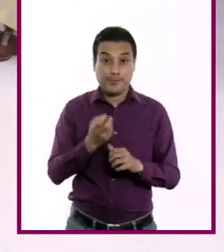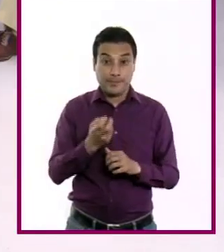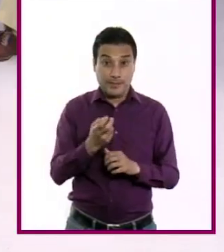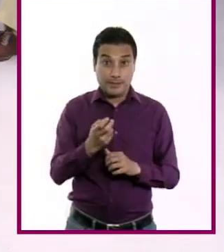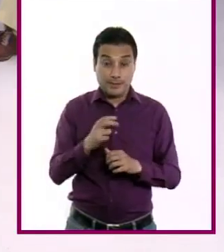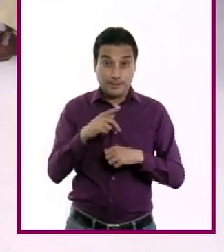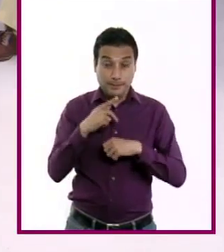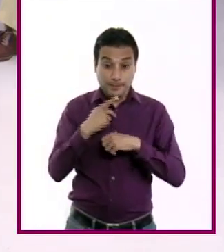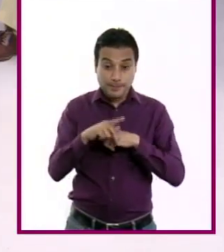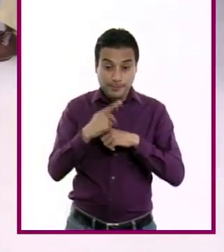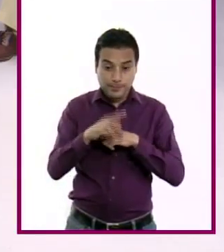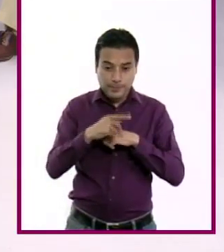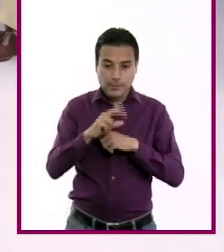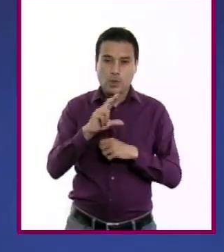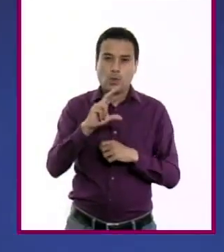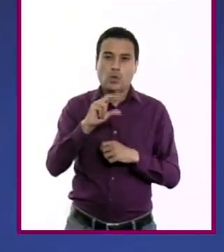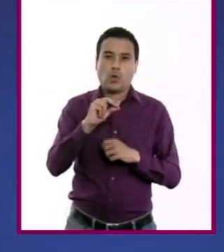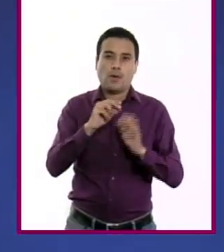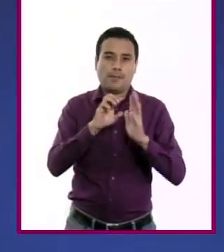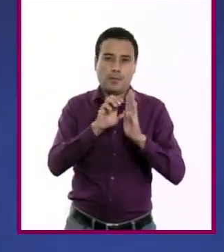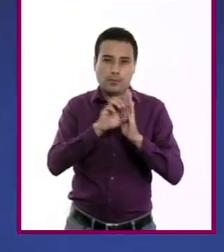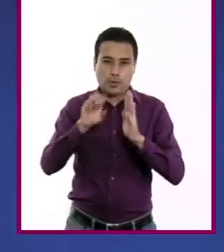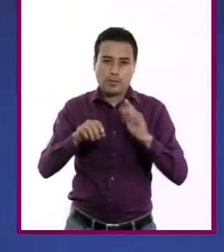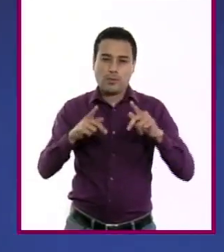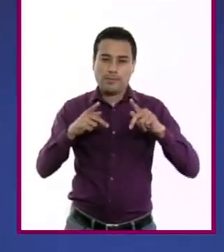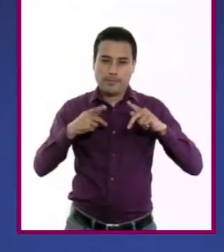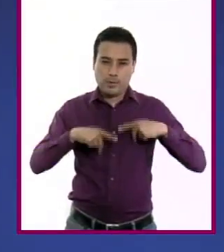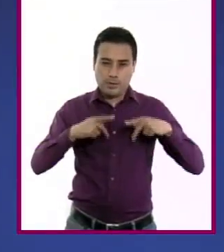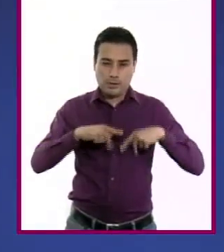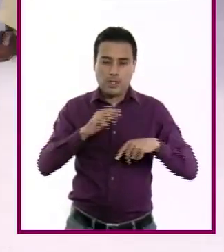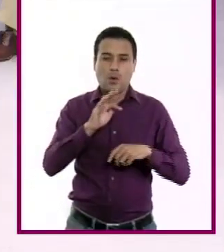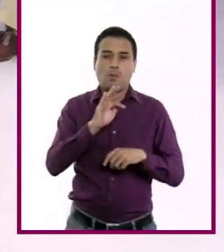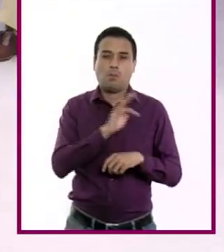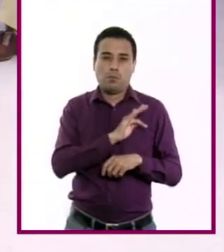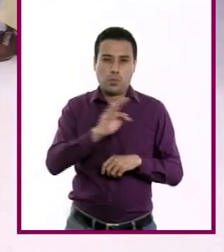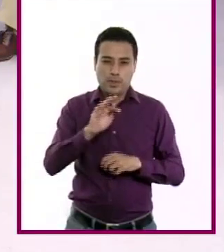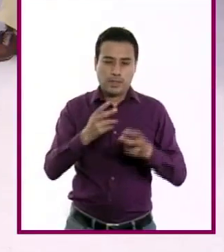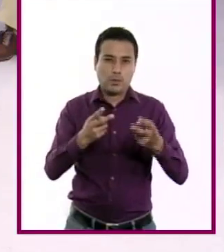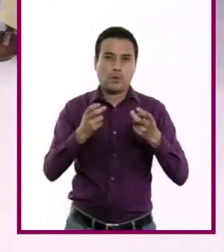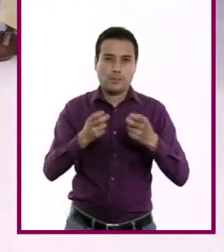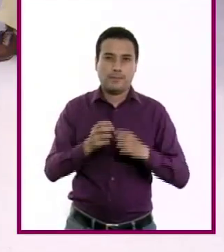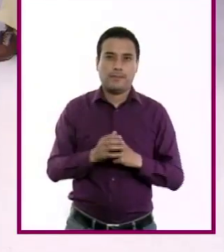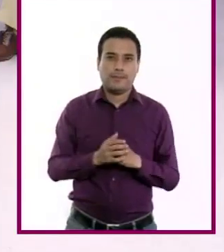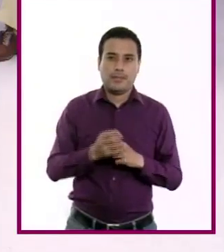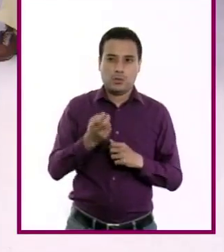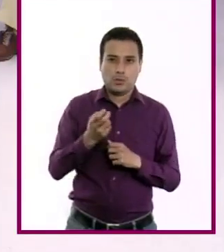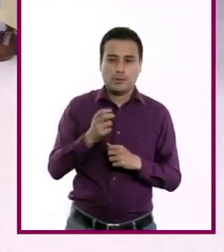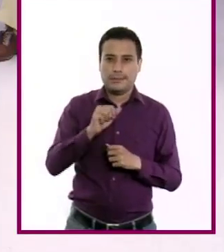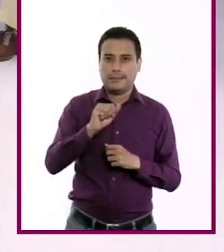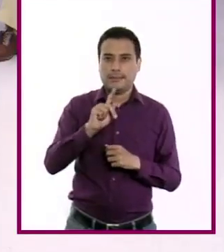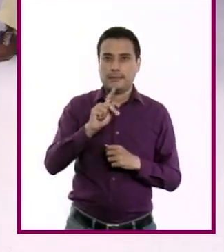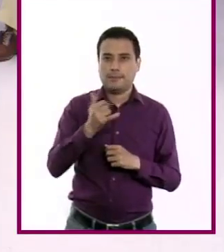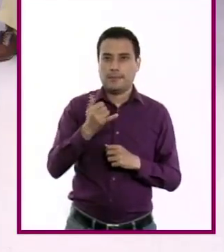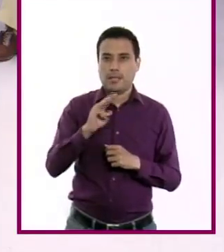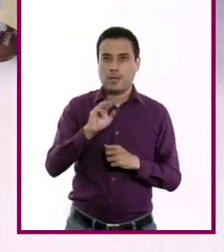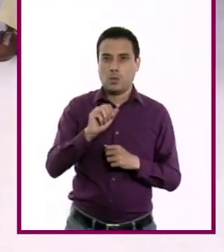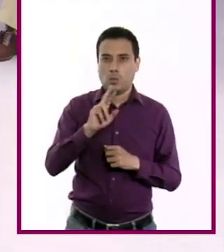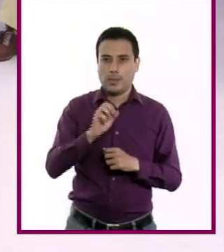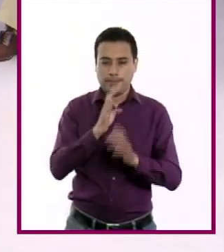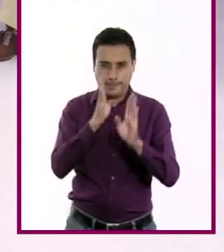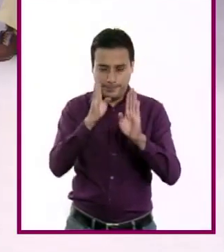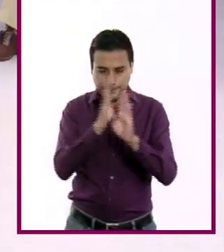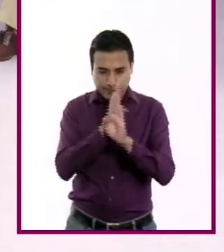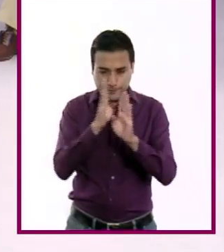pero si se ocupa de forma maliciosa, sí puede ser una amenaza y se maneja como spyware. Se me hizo algo muy interesante y algo que tenemos que